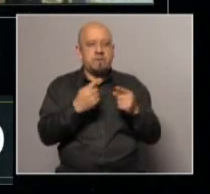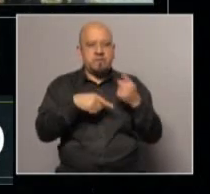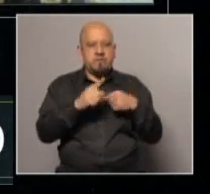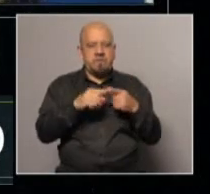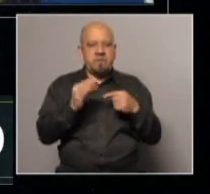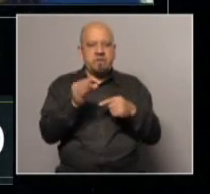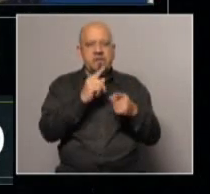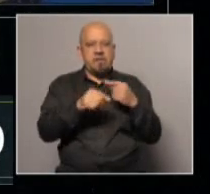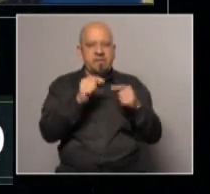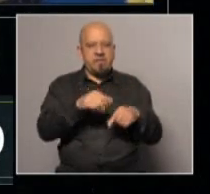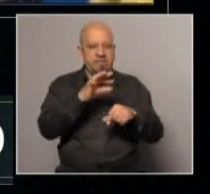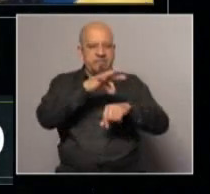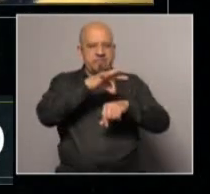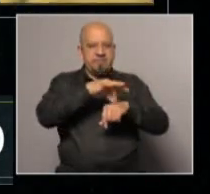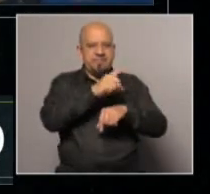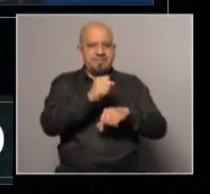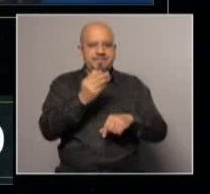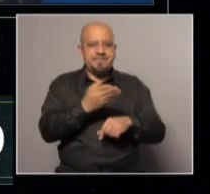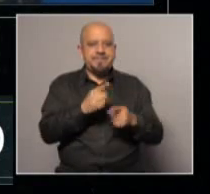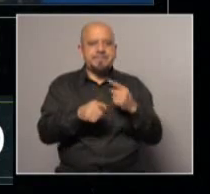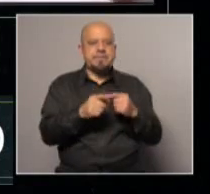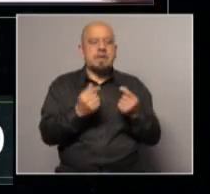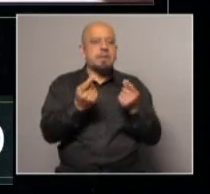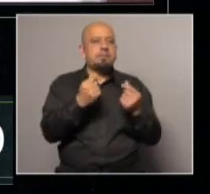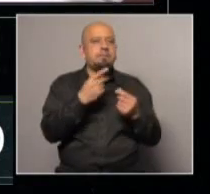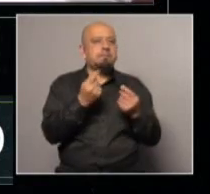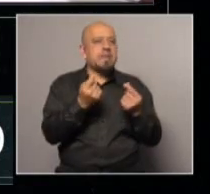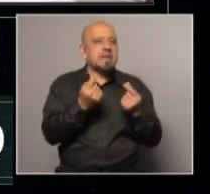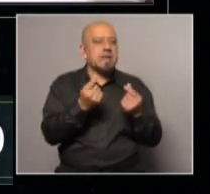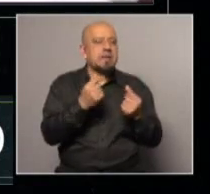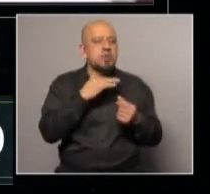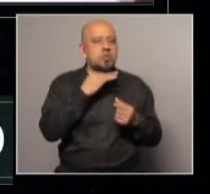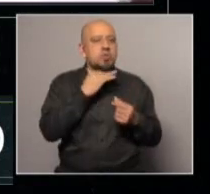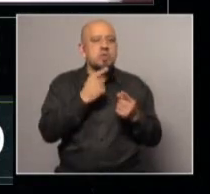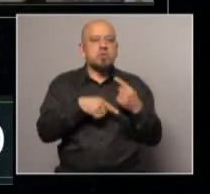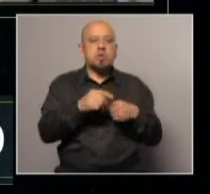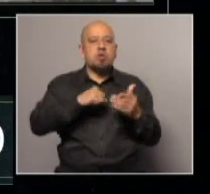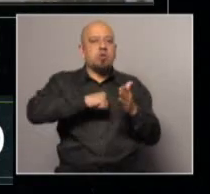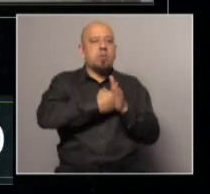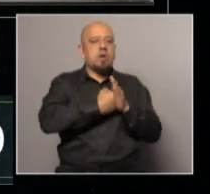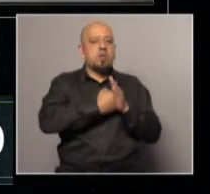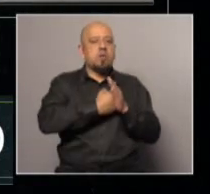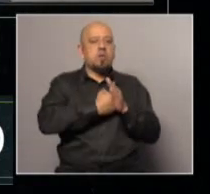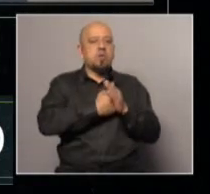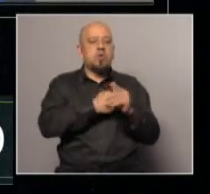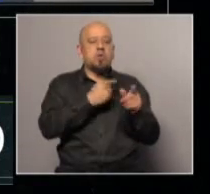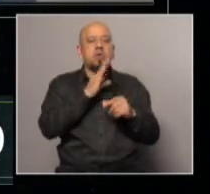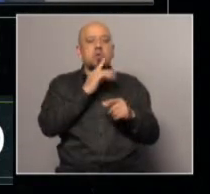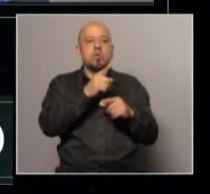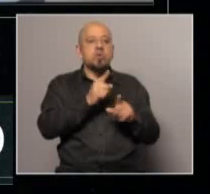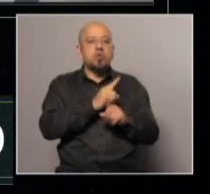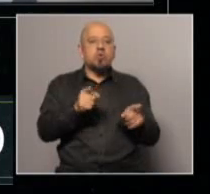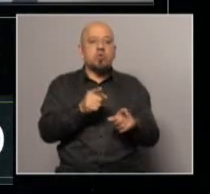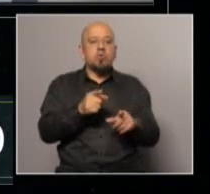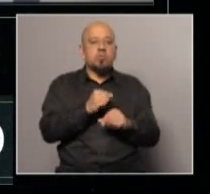todo lo que no considera absolutamente medicinal para ellos es dinero sucio. Entonces, por eso no permiten que los bancos que tengan corresponsalía en Estados Unidos